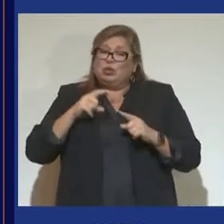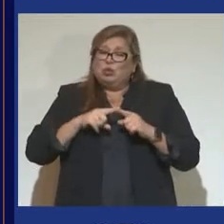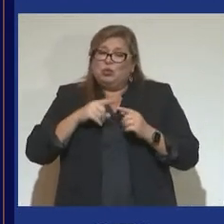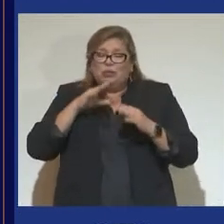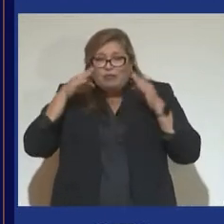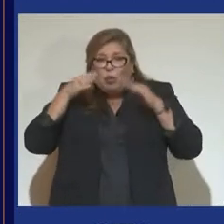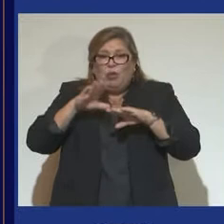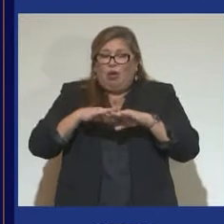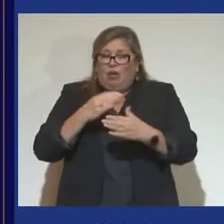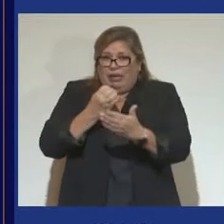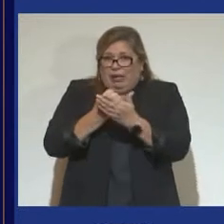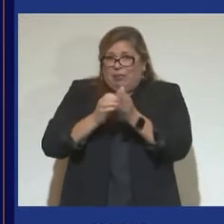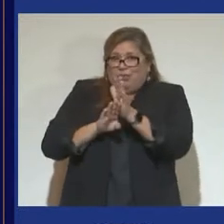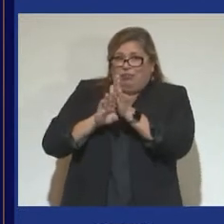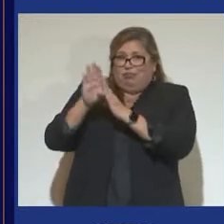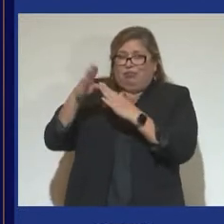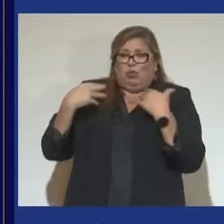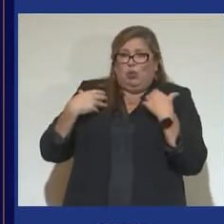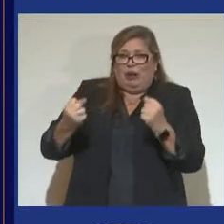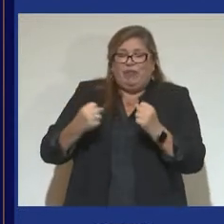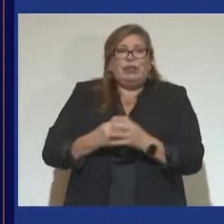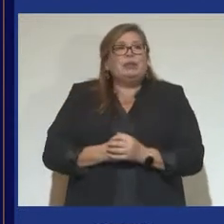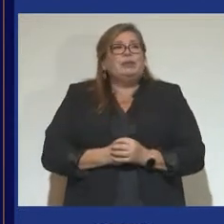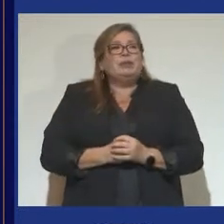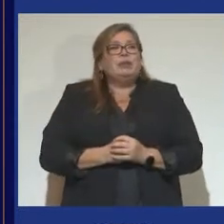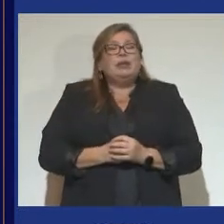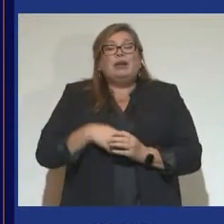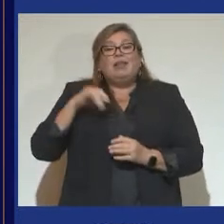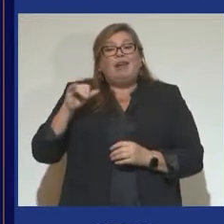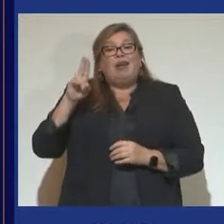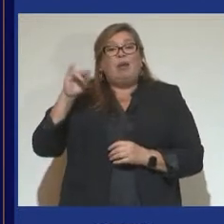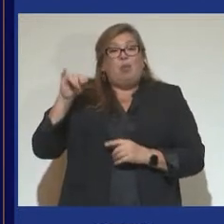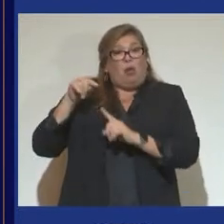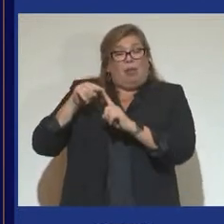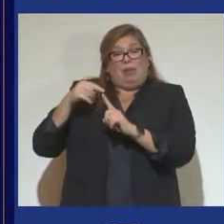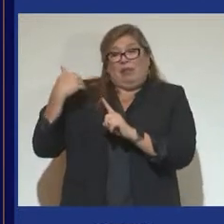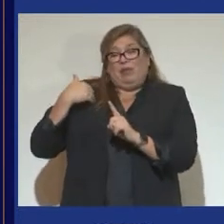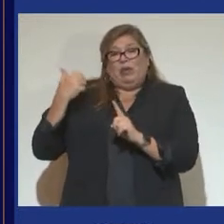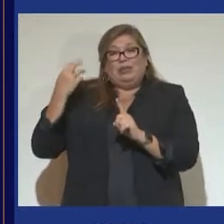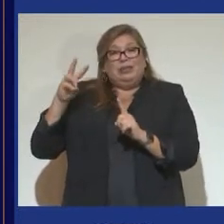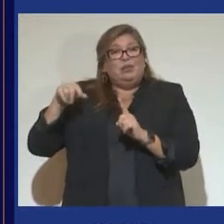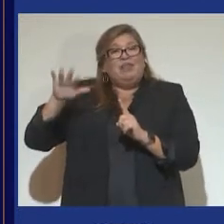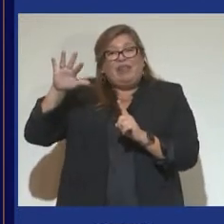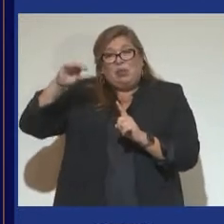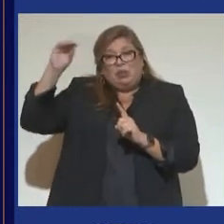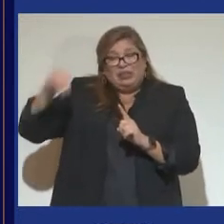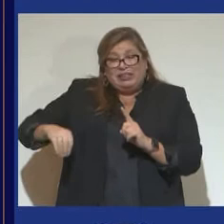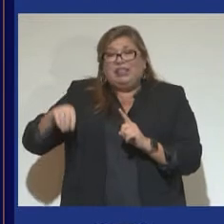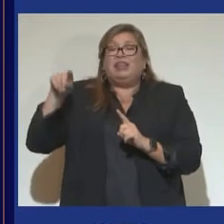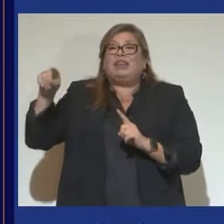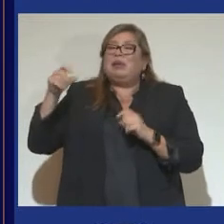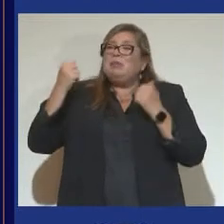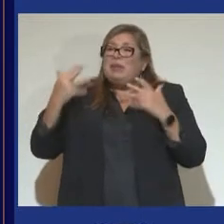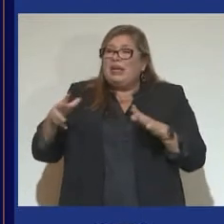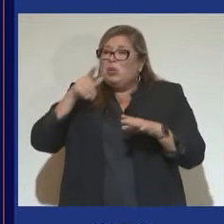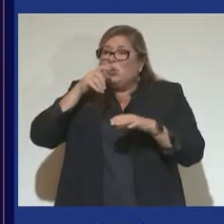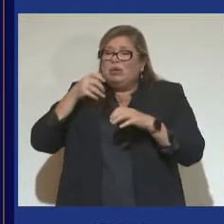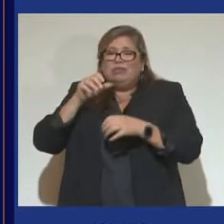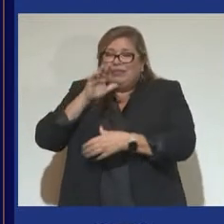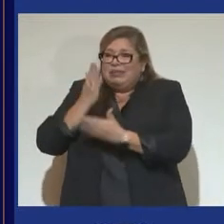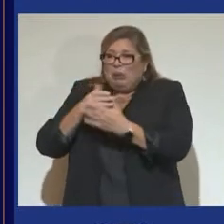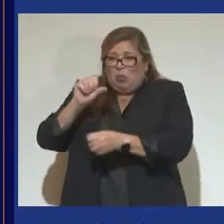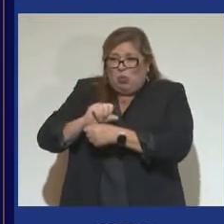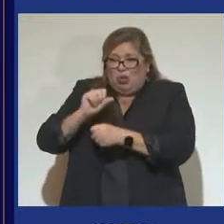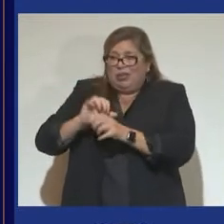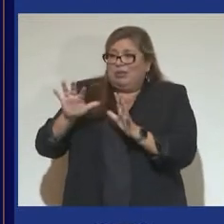económica el desempleo que había llegado a 6.4 por ciento ahora ha bajado a la mitad mucho trabajo que falta